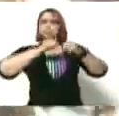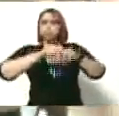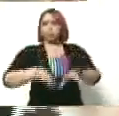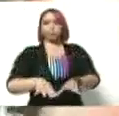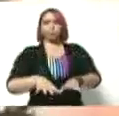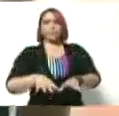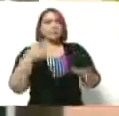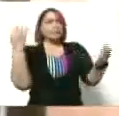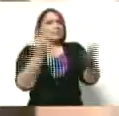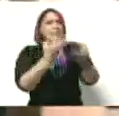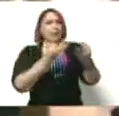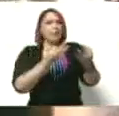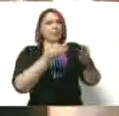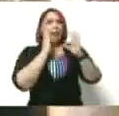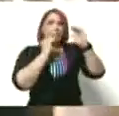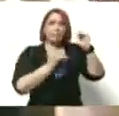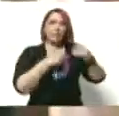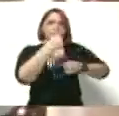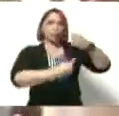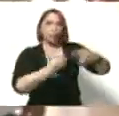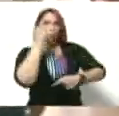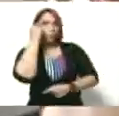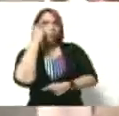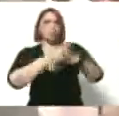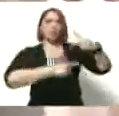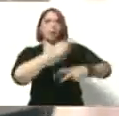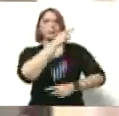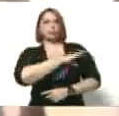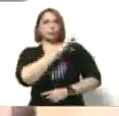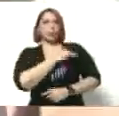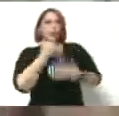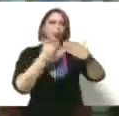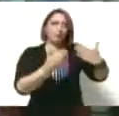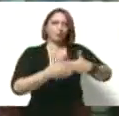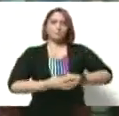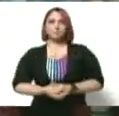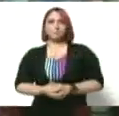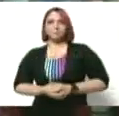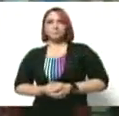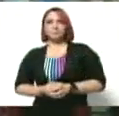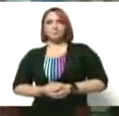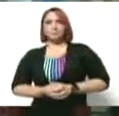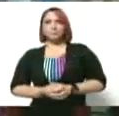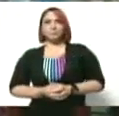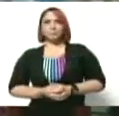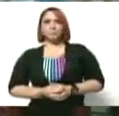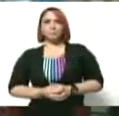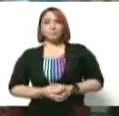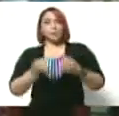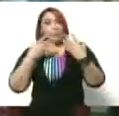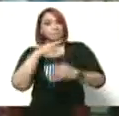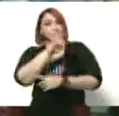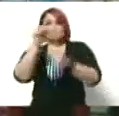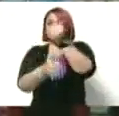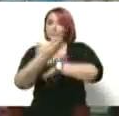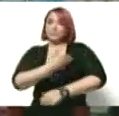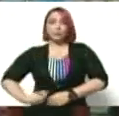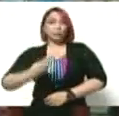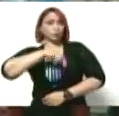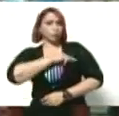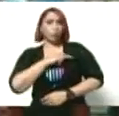atiende día a día con los programas sociales muchas gracias bueno vicepresidentes que estamos